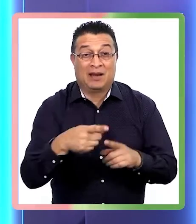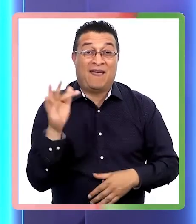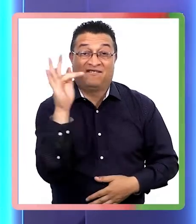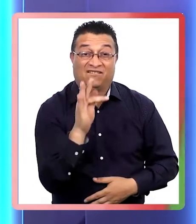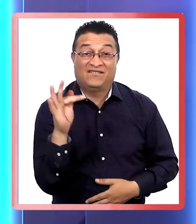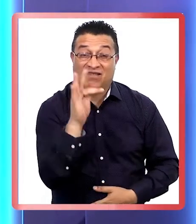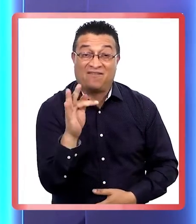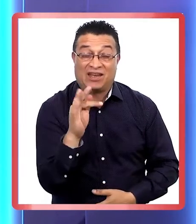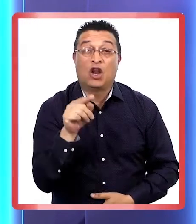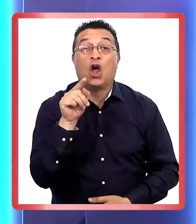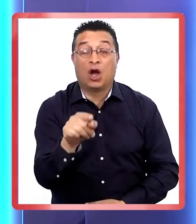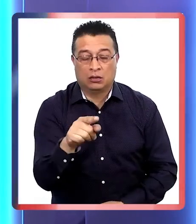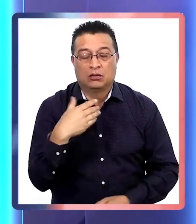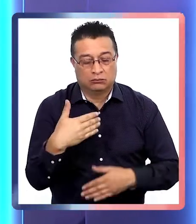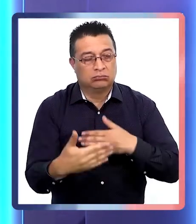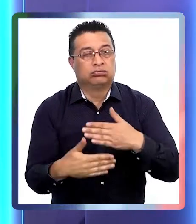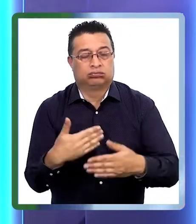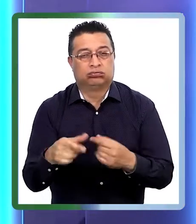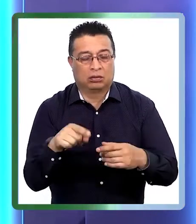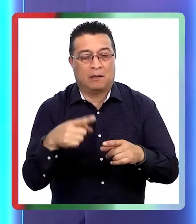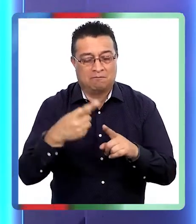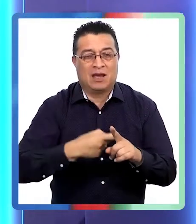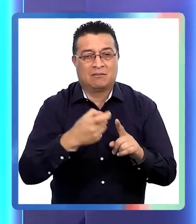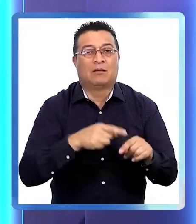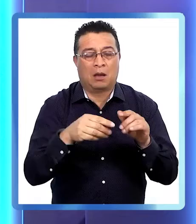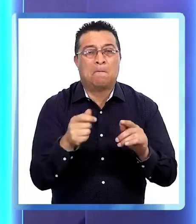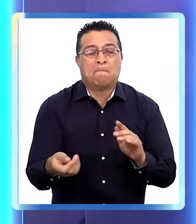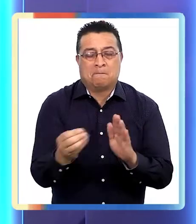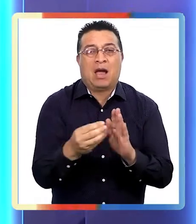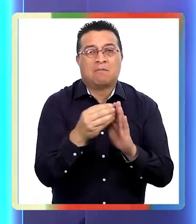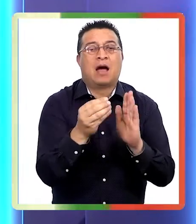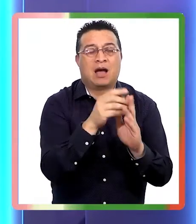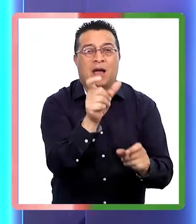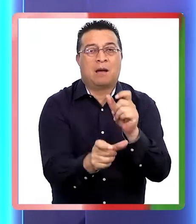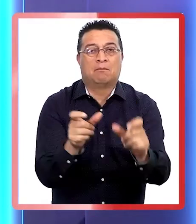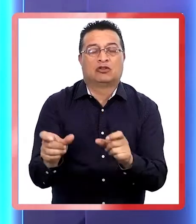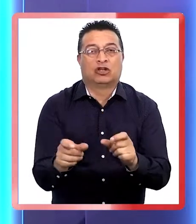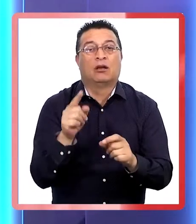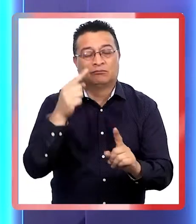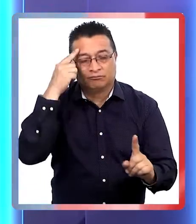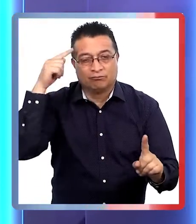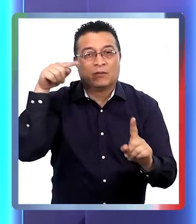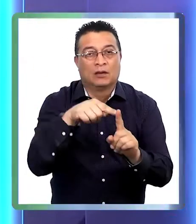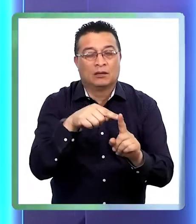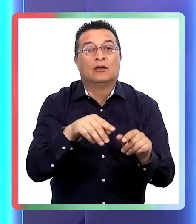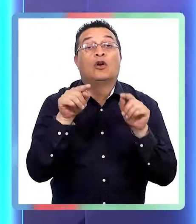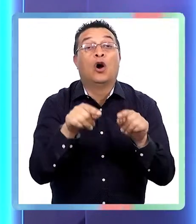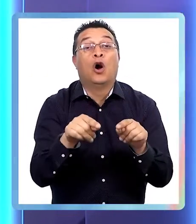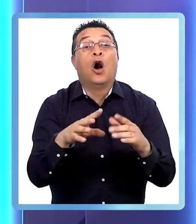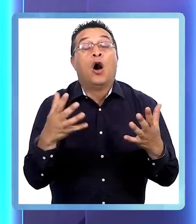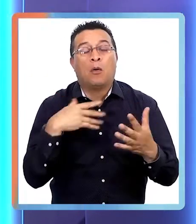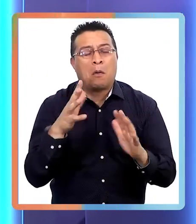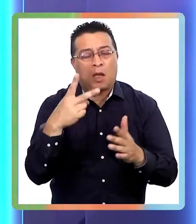de febrero, pero en la medida en que vayan transcurriendo los días de este mes ya se van a ir sumando más y más personas. El objetivo es, según entiendo,